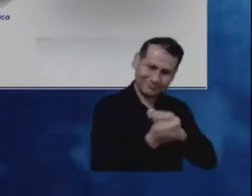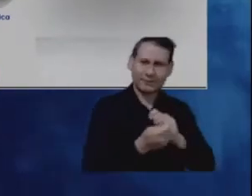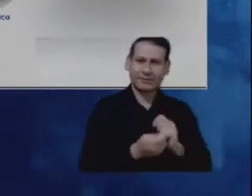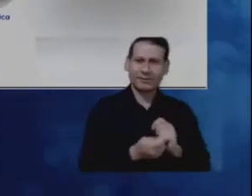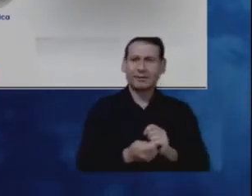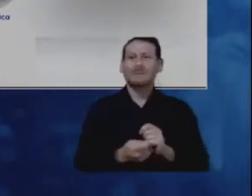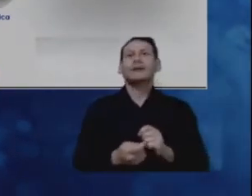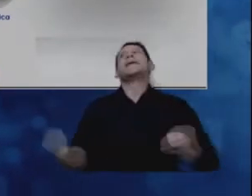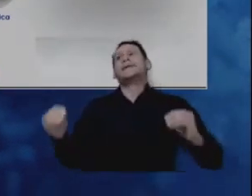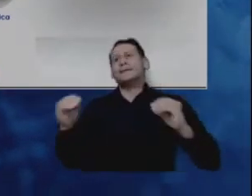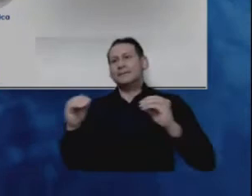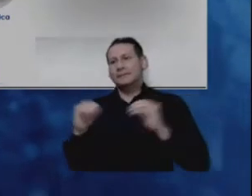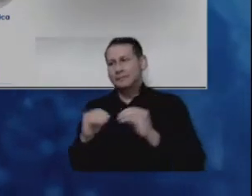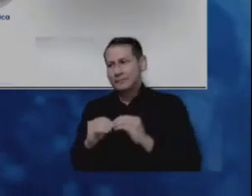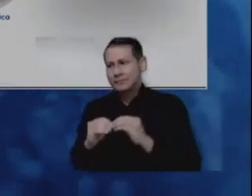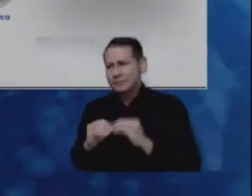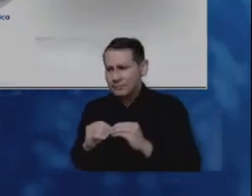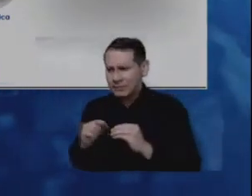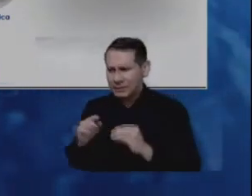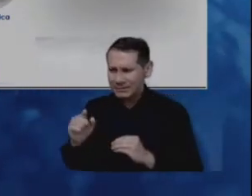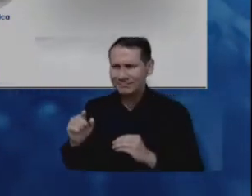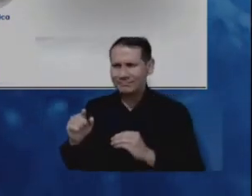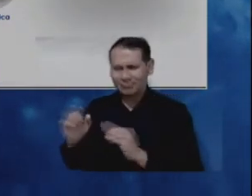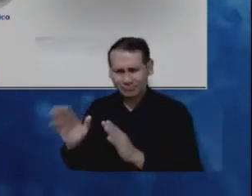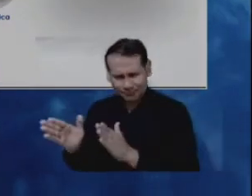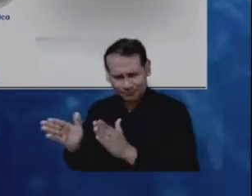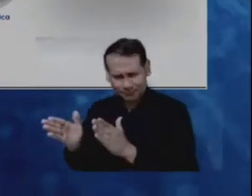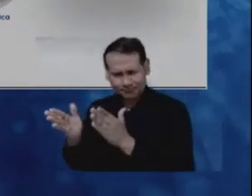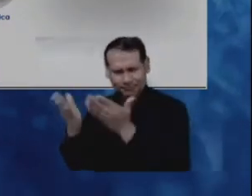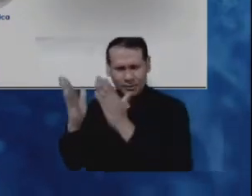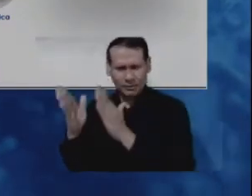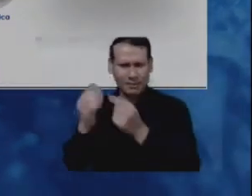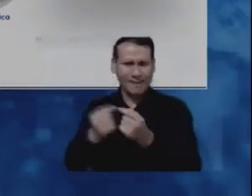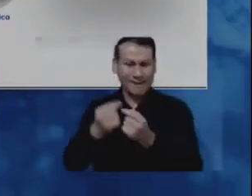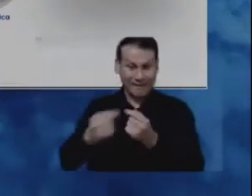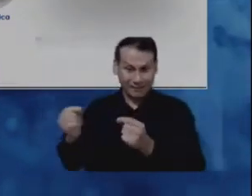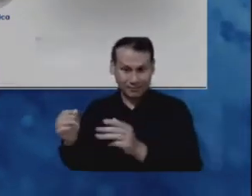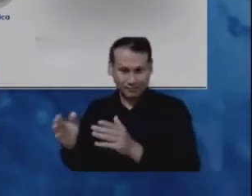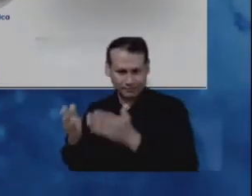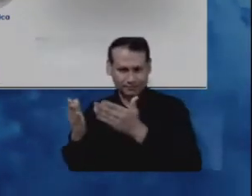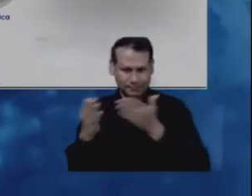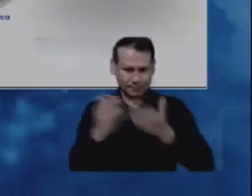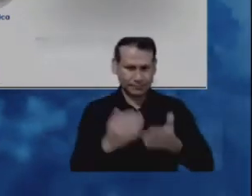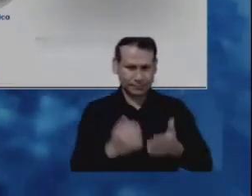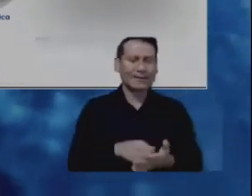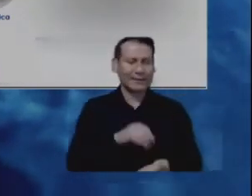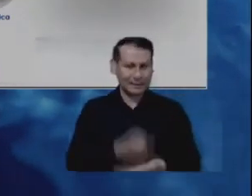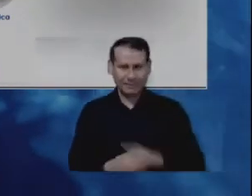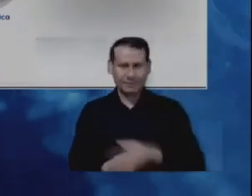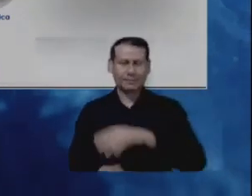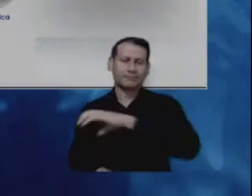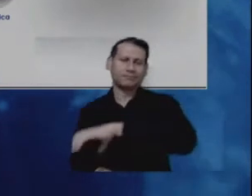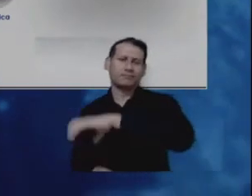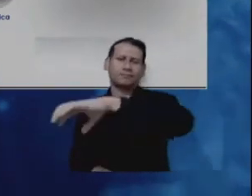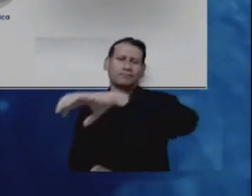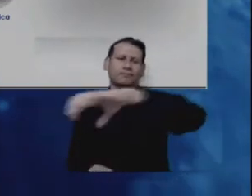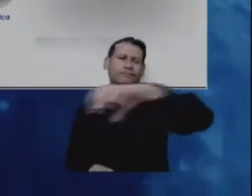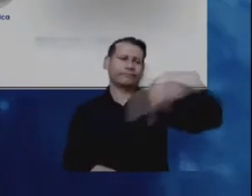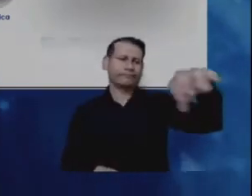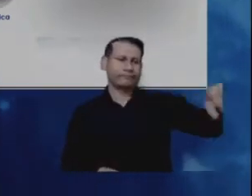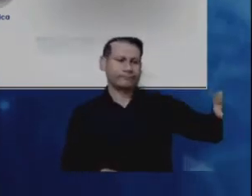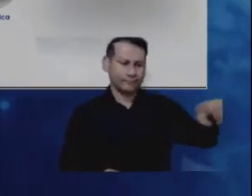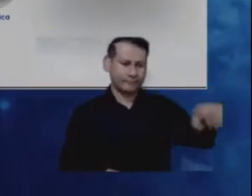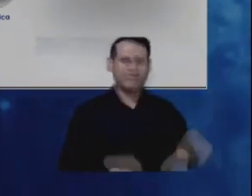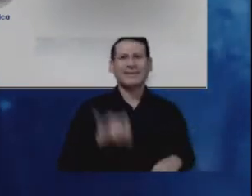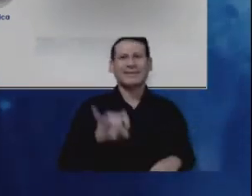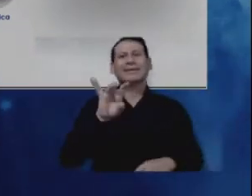de reactivación económica, ¿sí? Y entonces, en cada uno de estos 15 sectores que se escogieron, que ustedes pueden ver en el